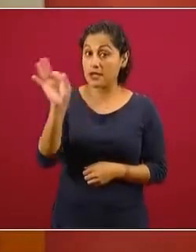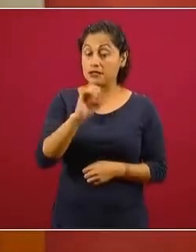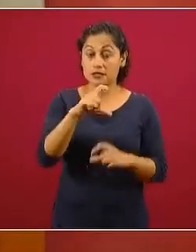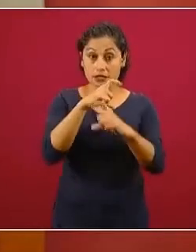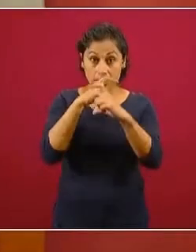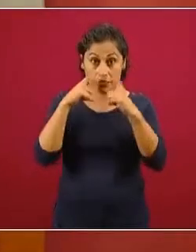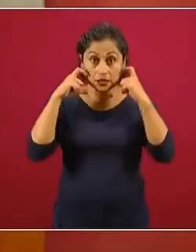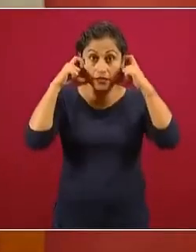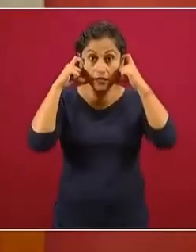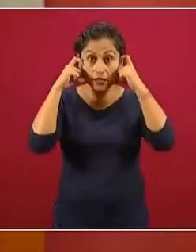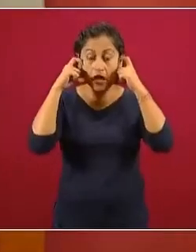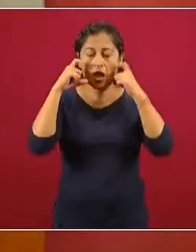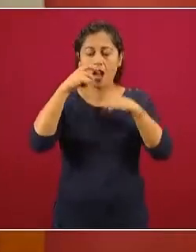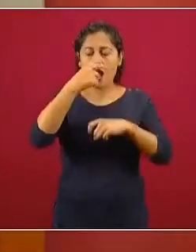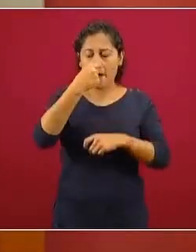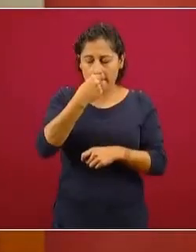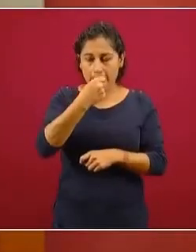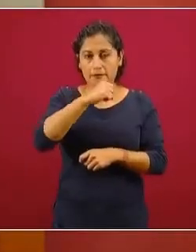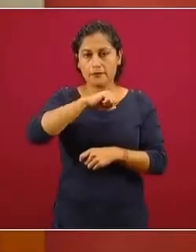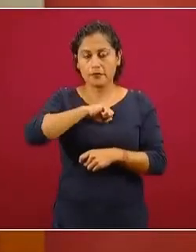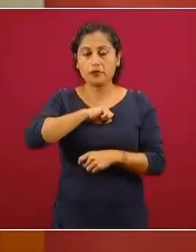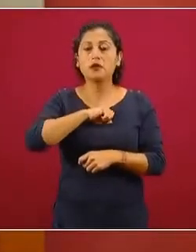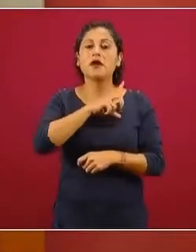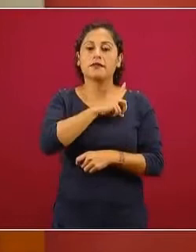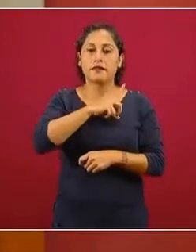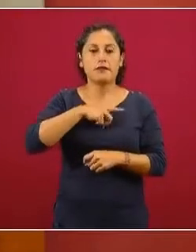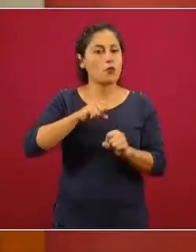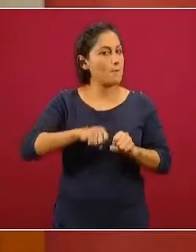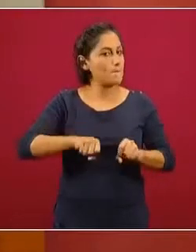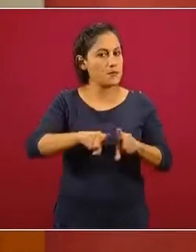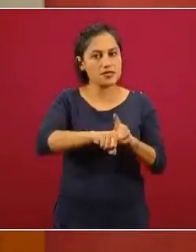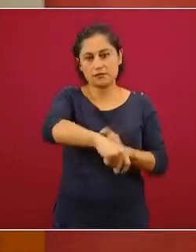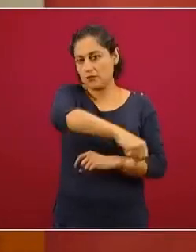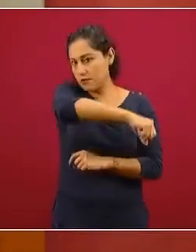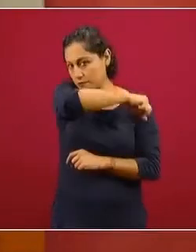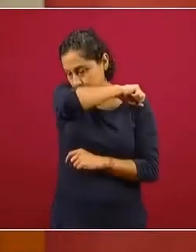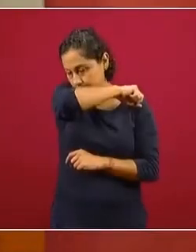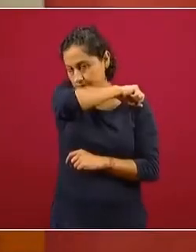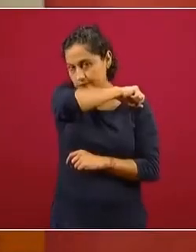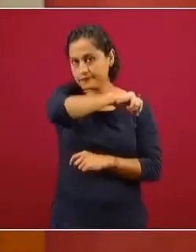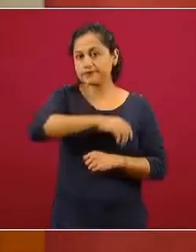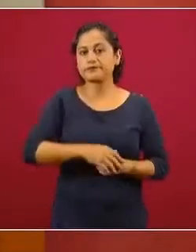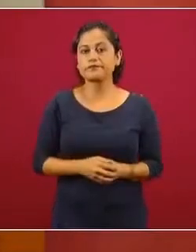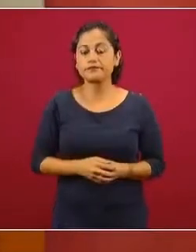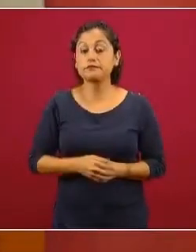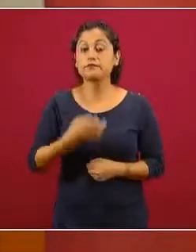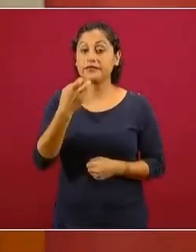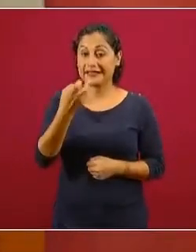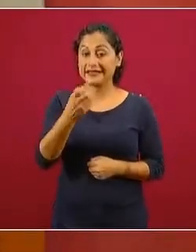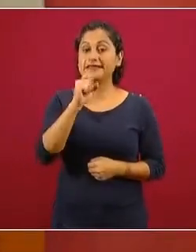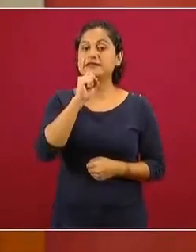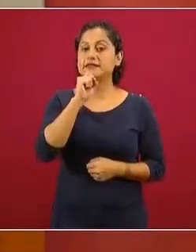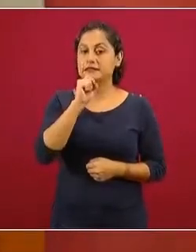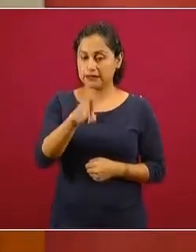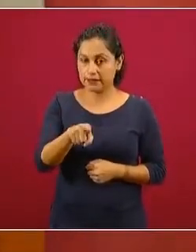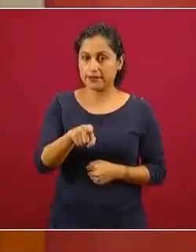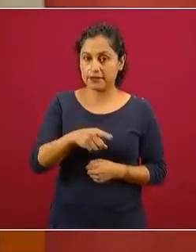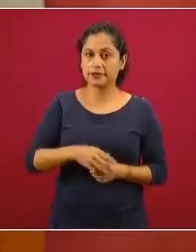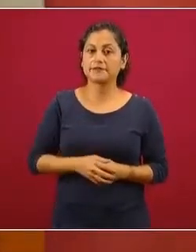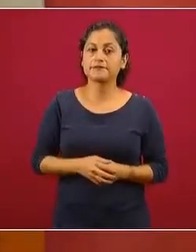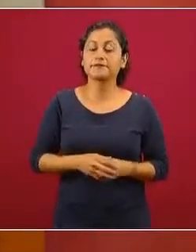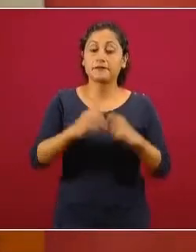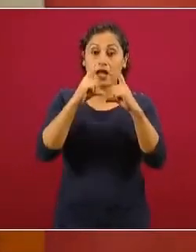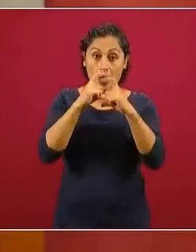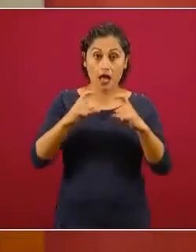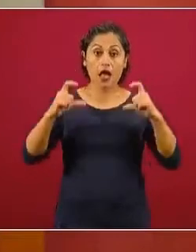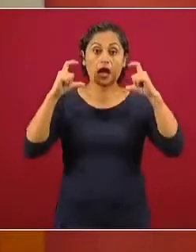otro elemento también que contribuye lógicamente en este momento a limitar, a disminuir